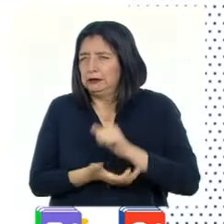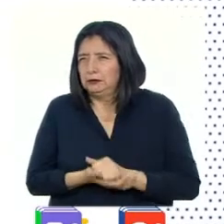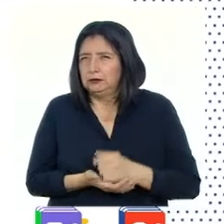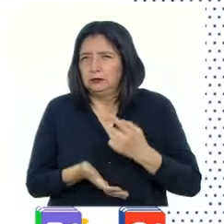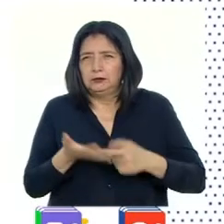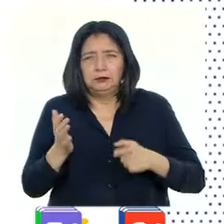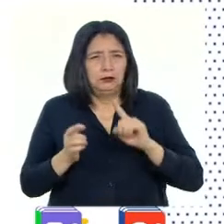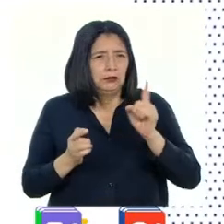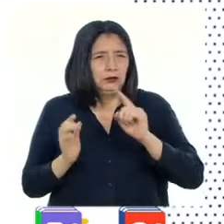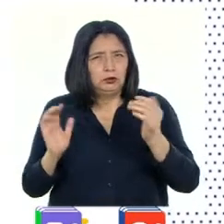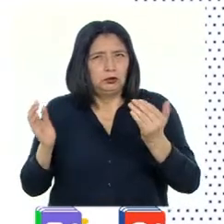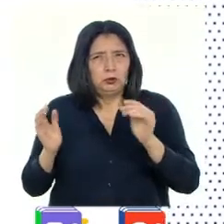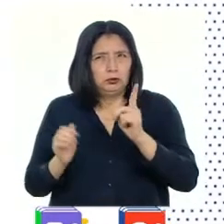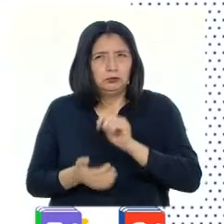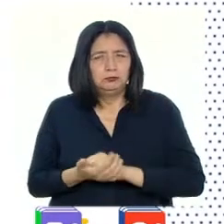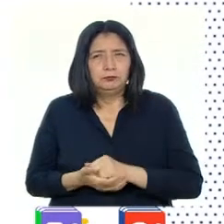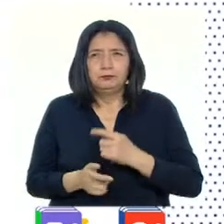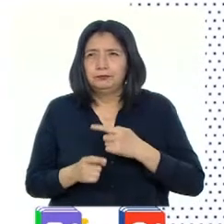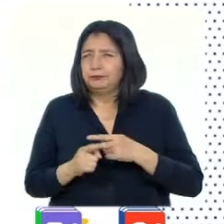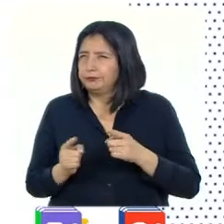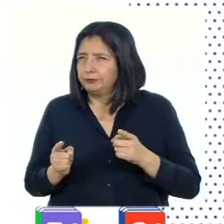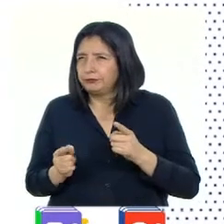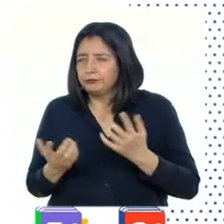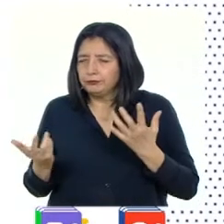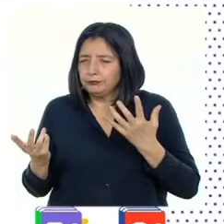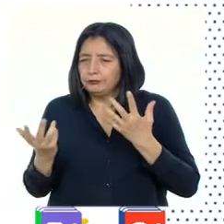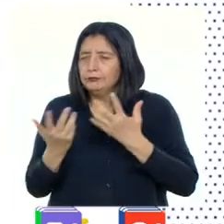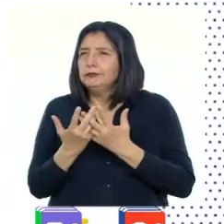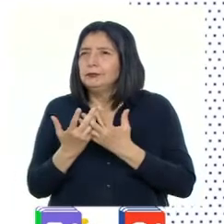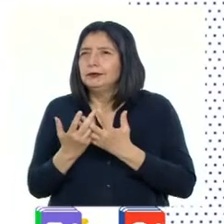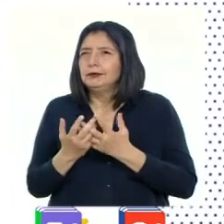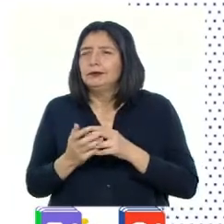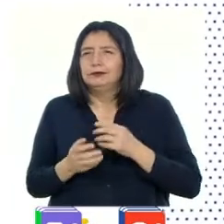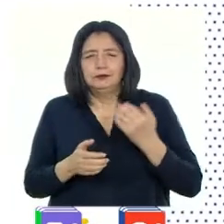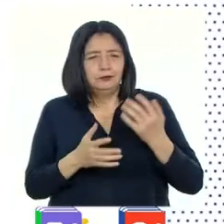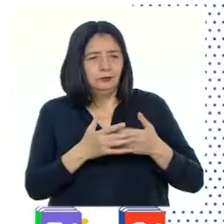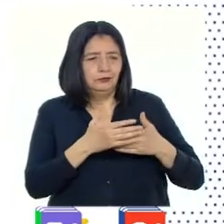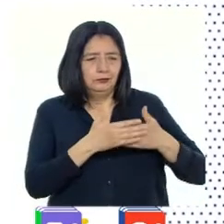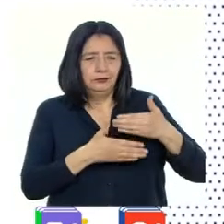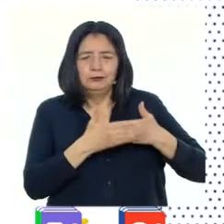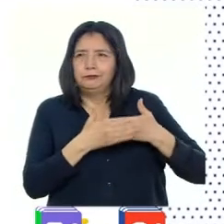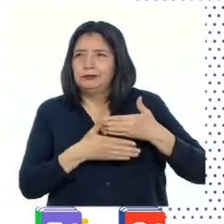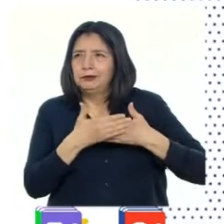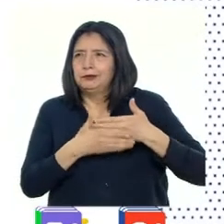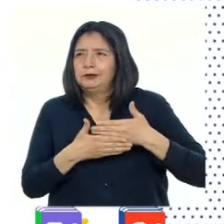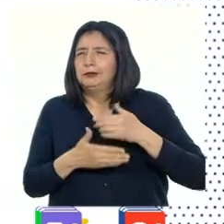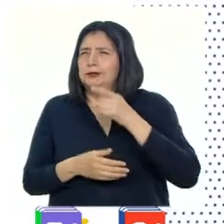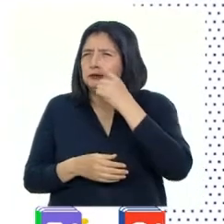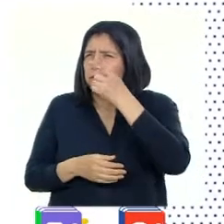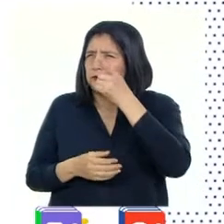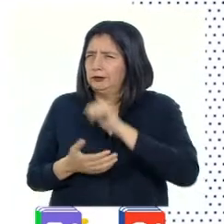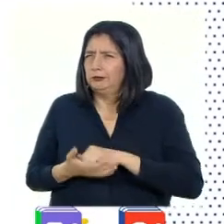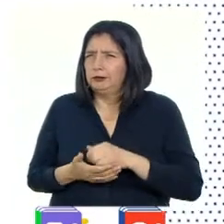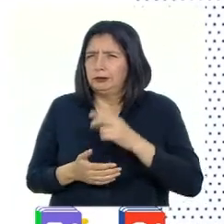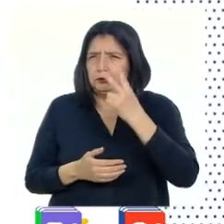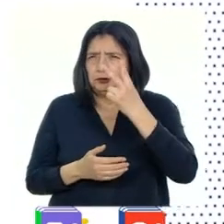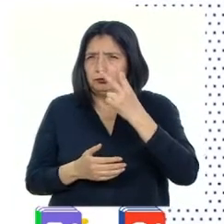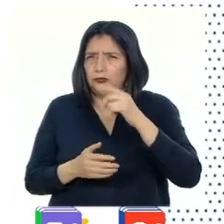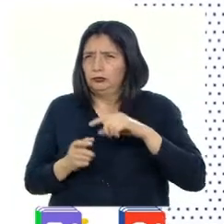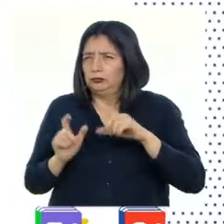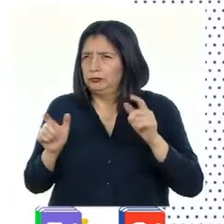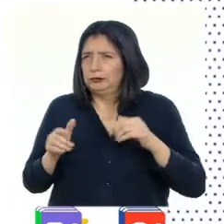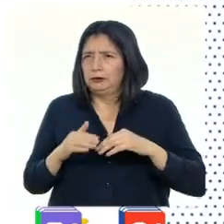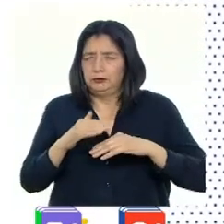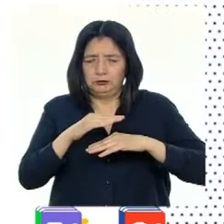no contrastan tanto, sino más bien armonizan con el fondo. Profesor, también veo que estas escenas tienen dos espacios